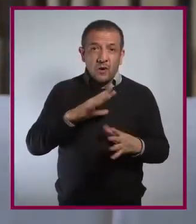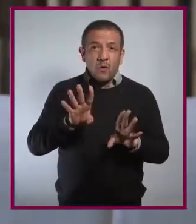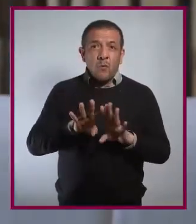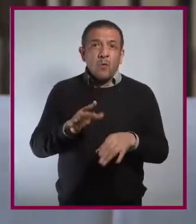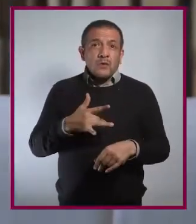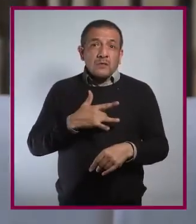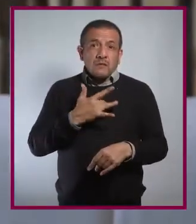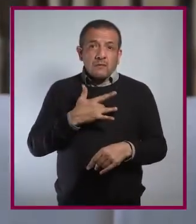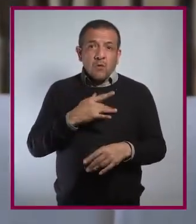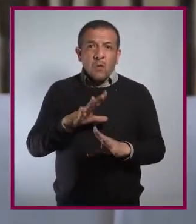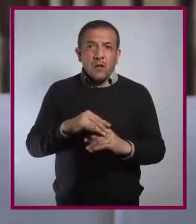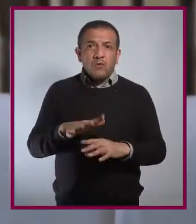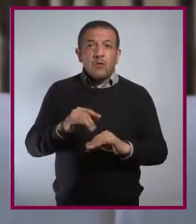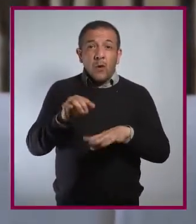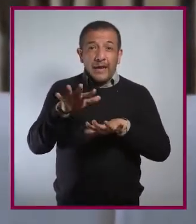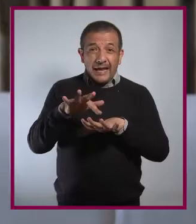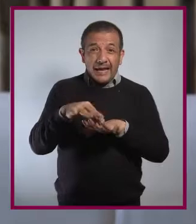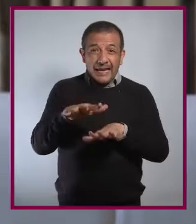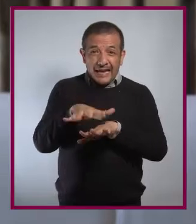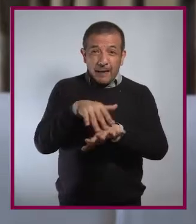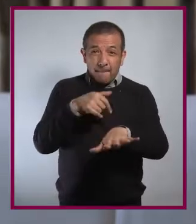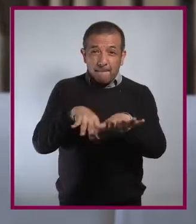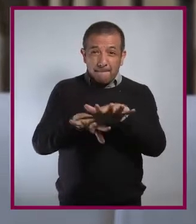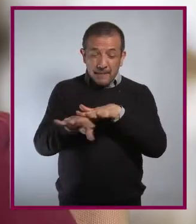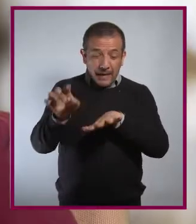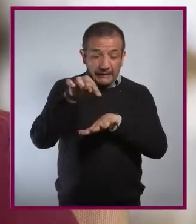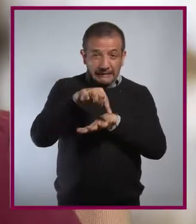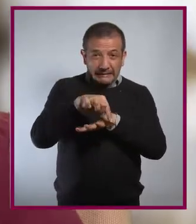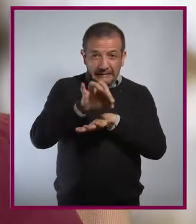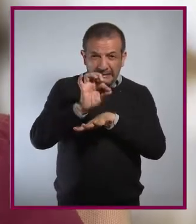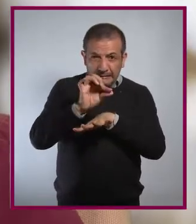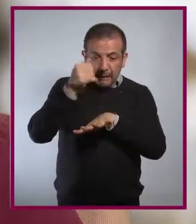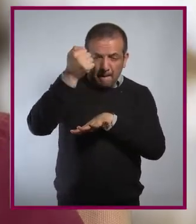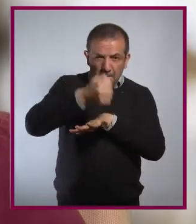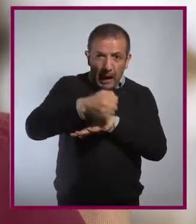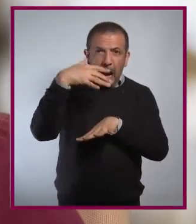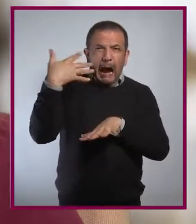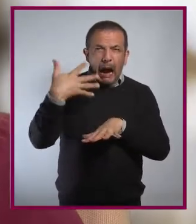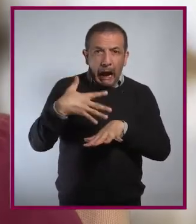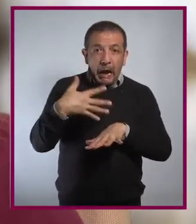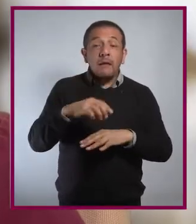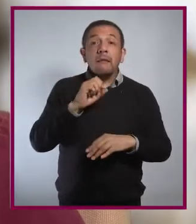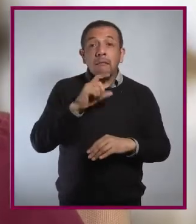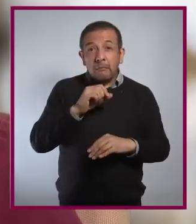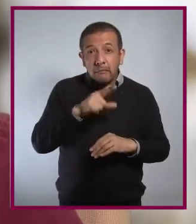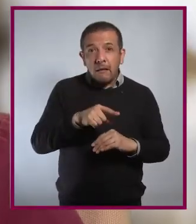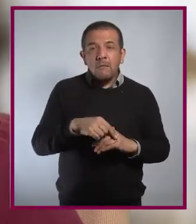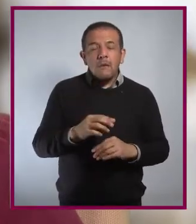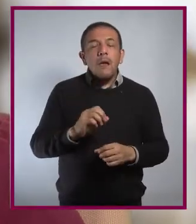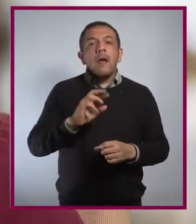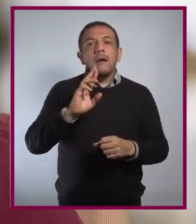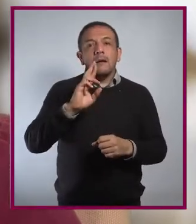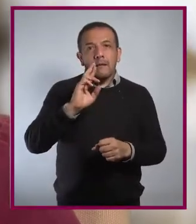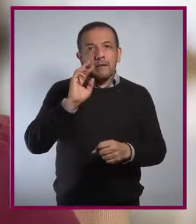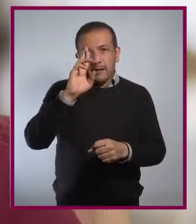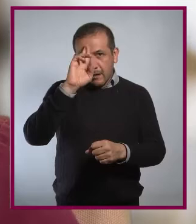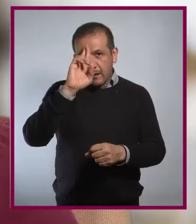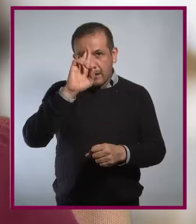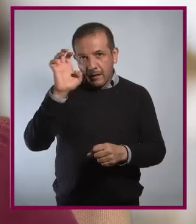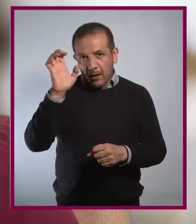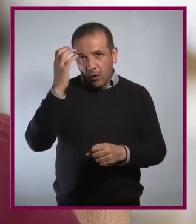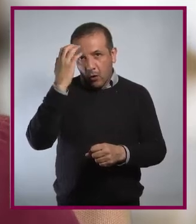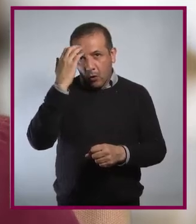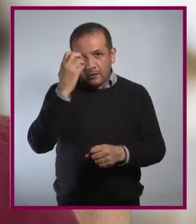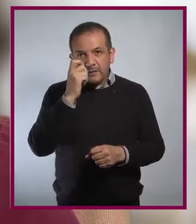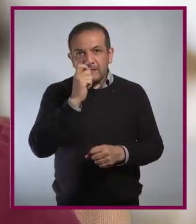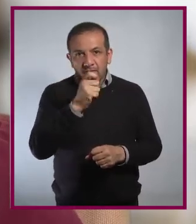cuando nos cae algo encima del dedo chiquito del pie. Pero también se reconocen los mecanismos